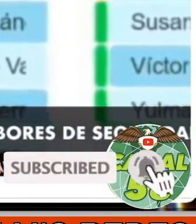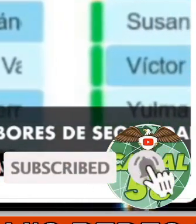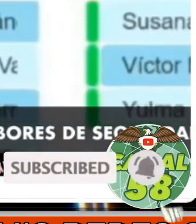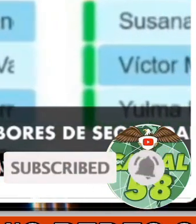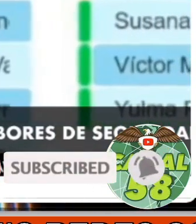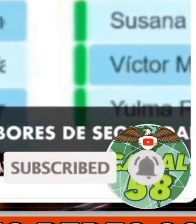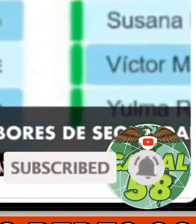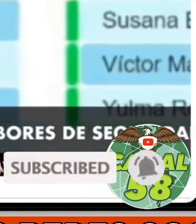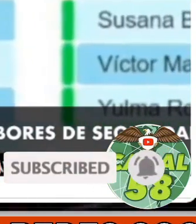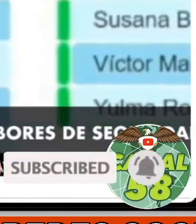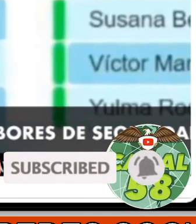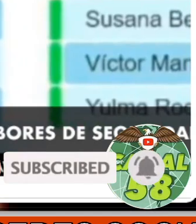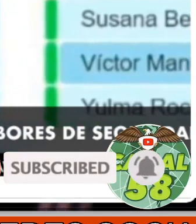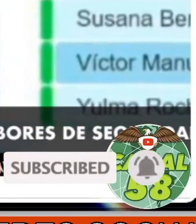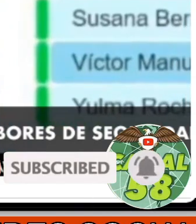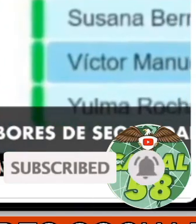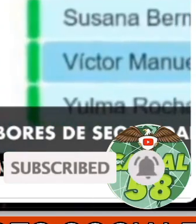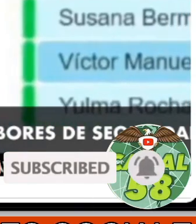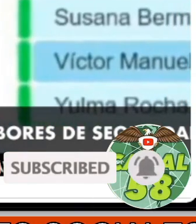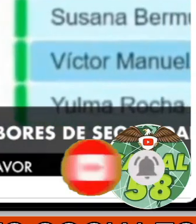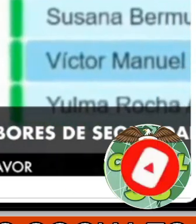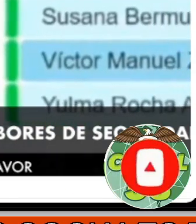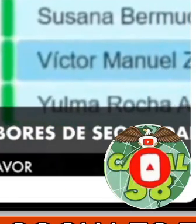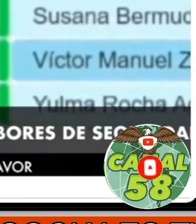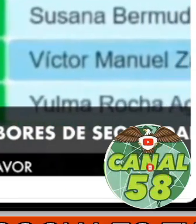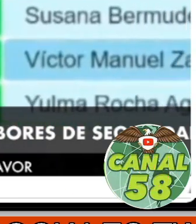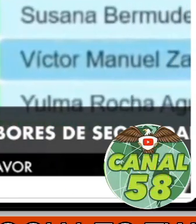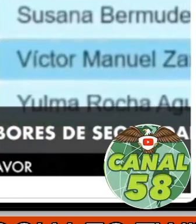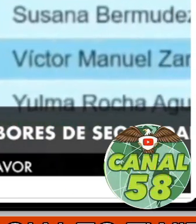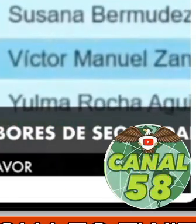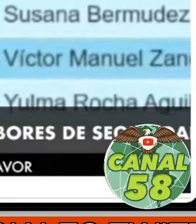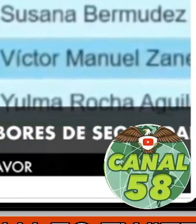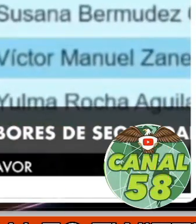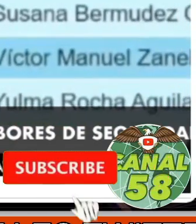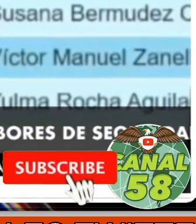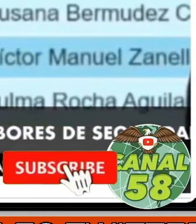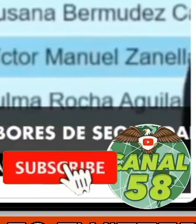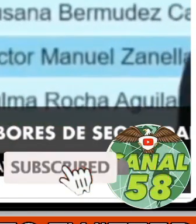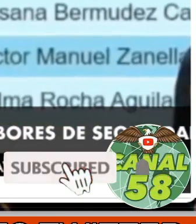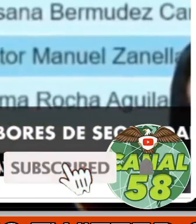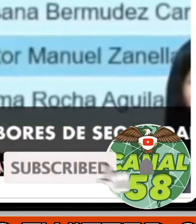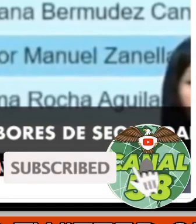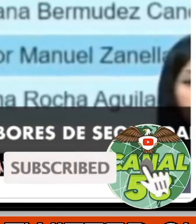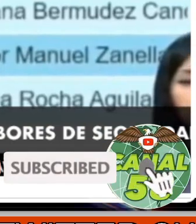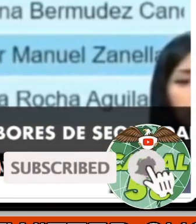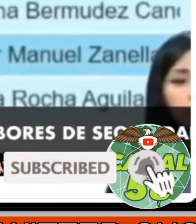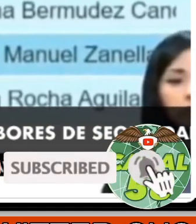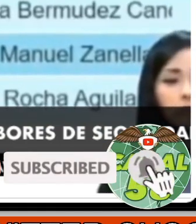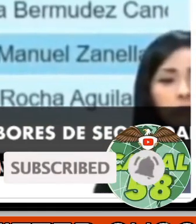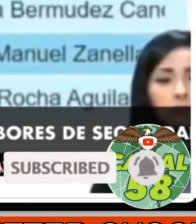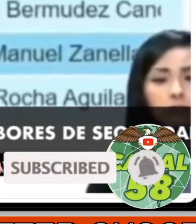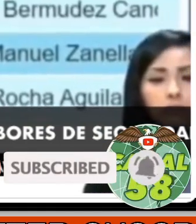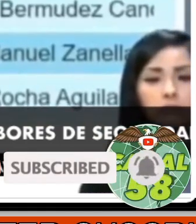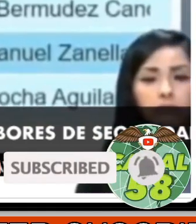Yulma Rocha, para sumar un total de 22 votos en contra de la permanencia del ejército. Por otro lado, fueron 13 votos a favor de